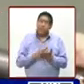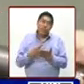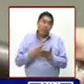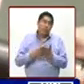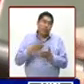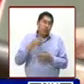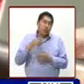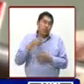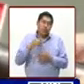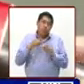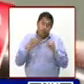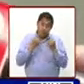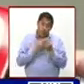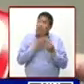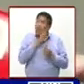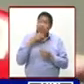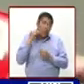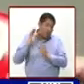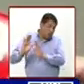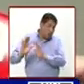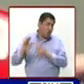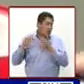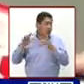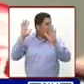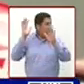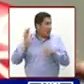Comunidad Ciudadana, primero, son propuestas que ya fueron